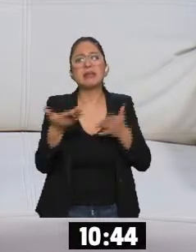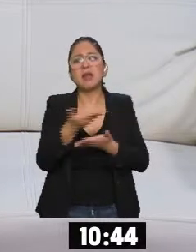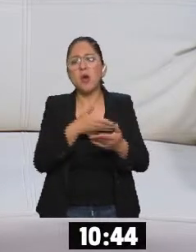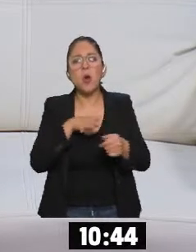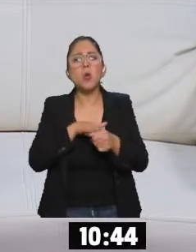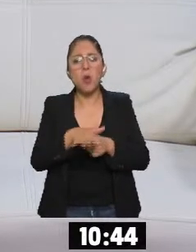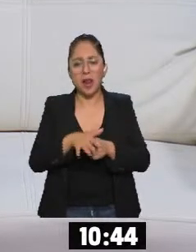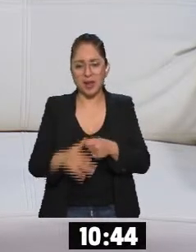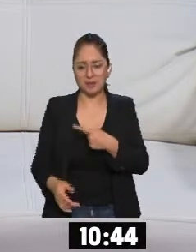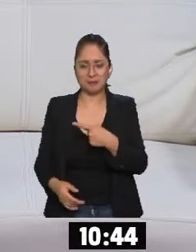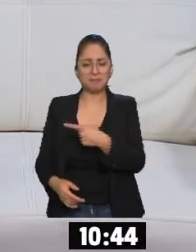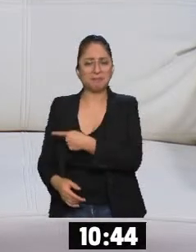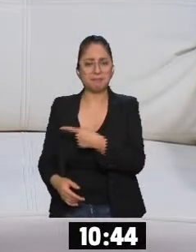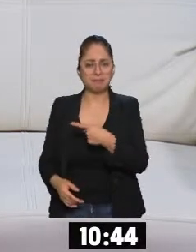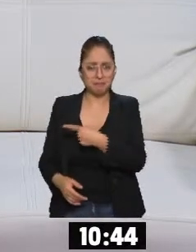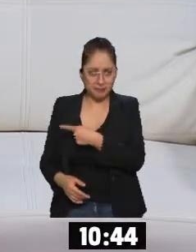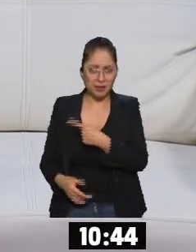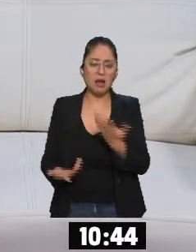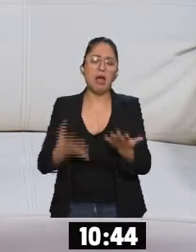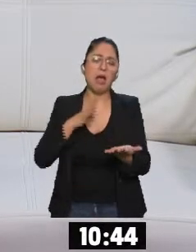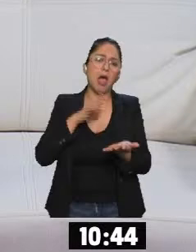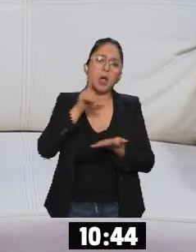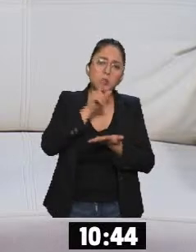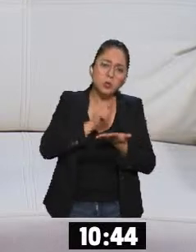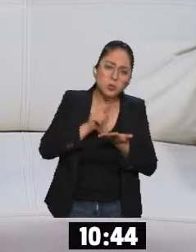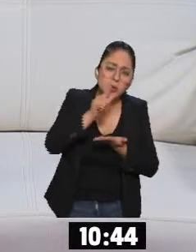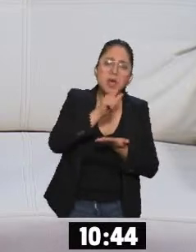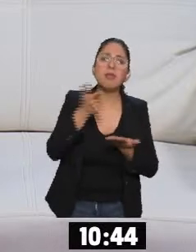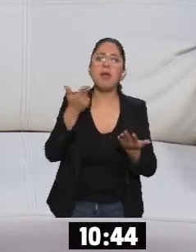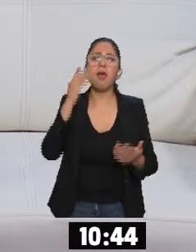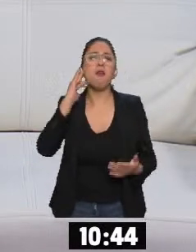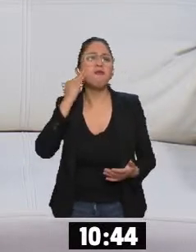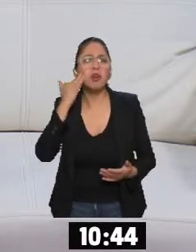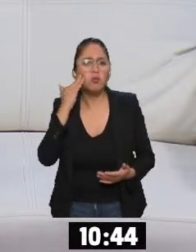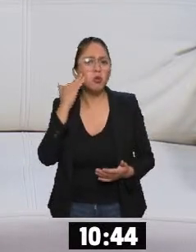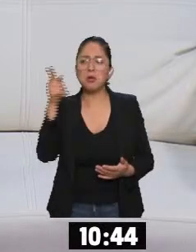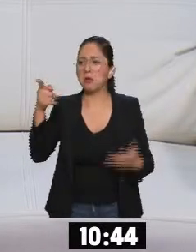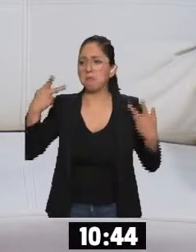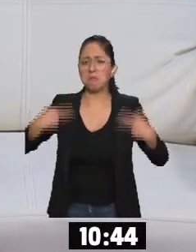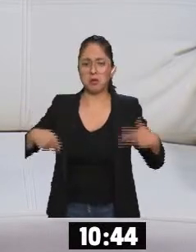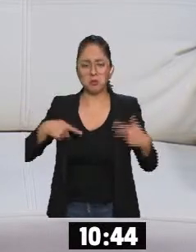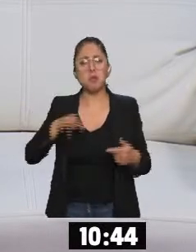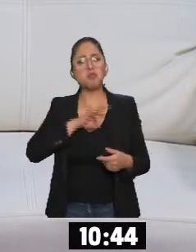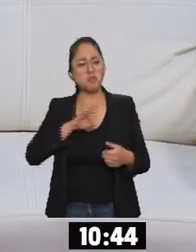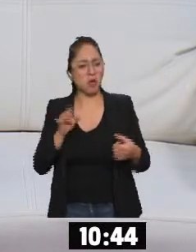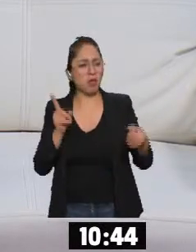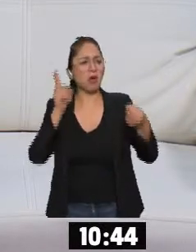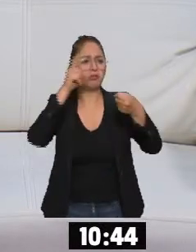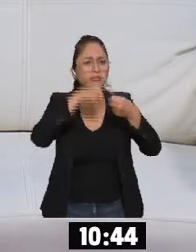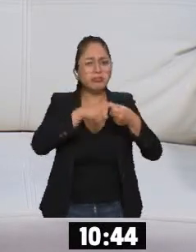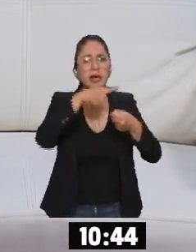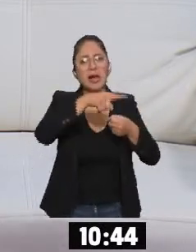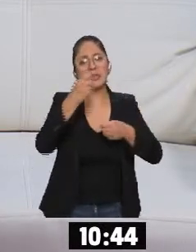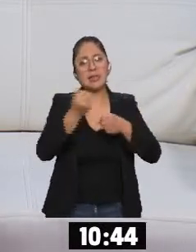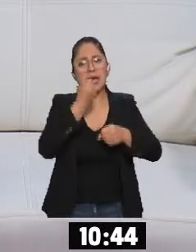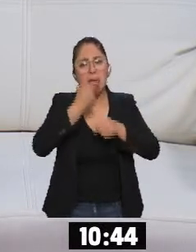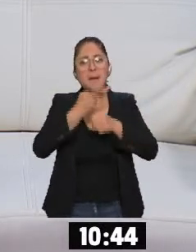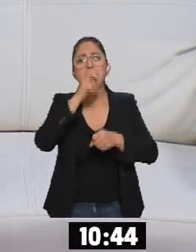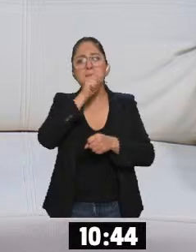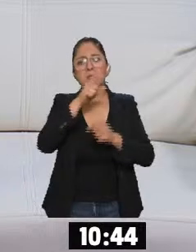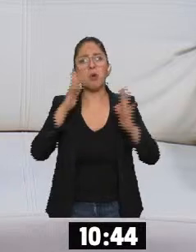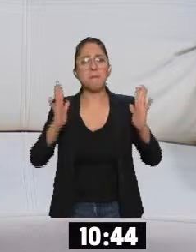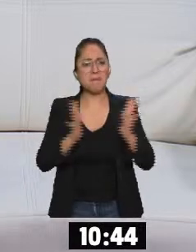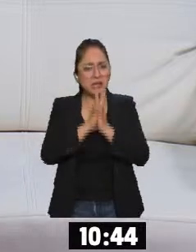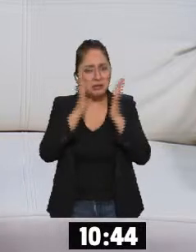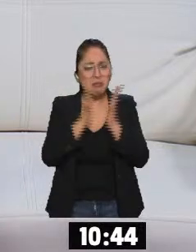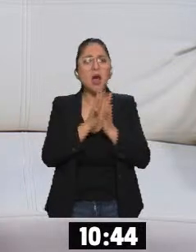Morena en la Ciudad de México, así estamos en Twitter, Facebook. Cualquiera puede unirse a nuestra secretaría, participar y pedirnos un